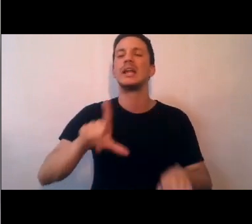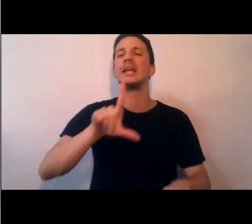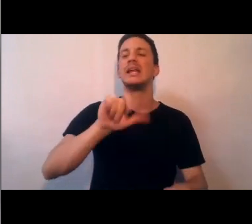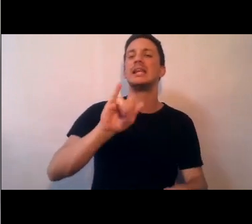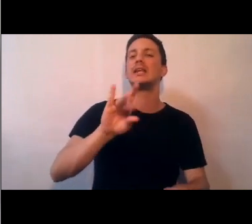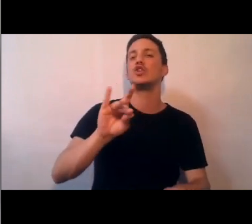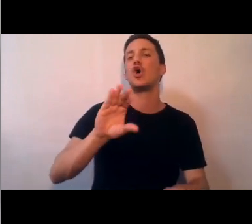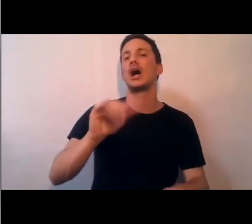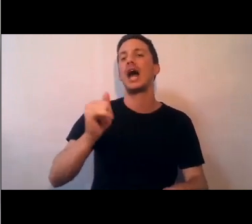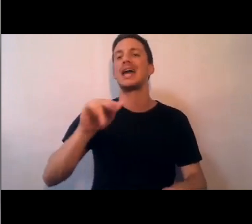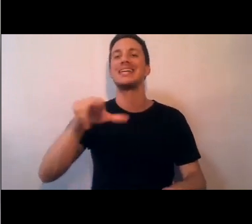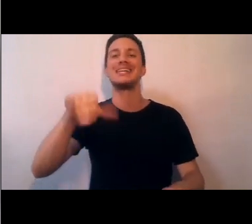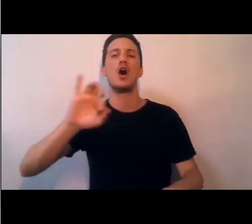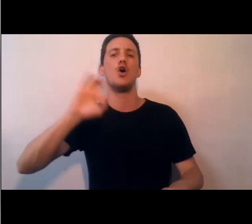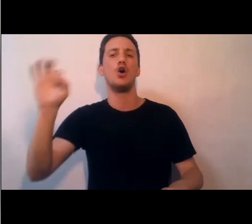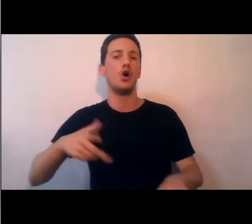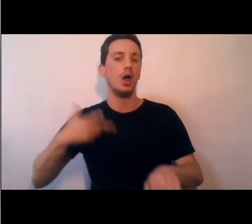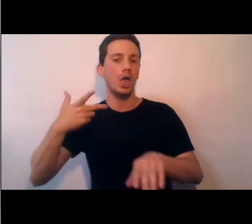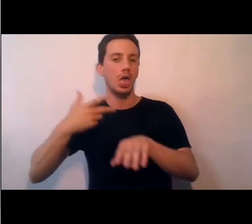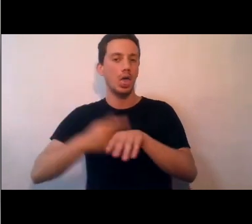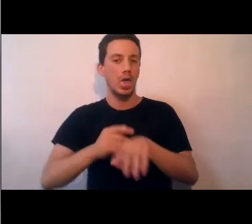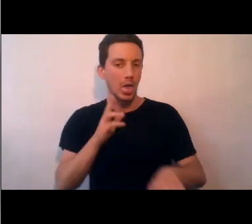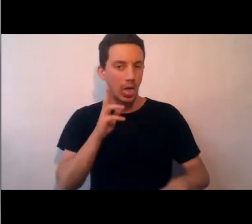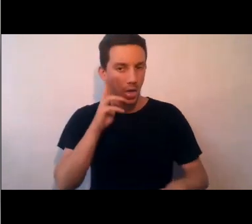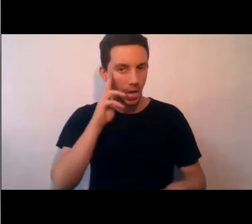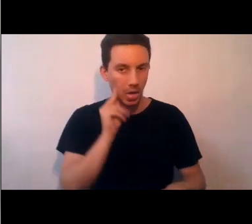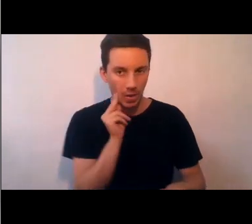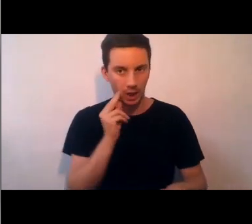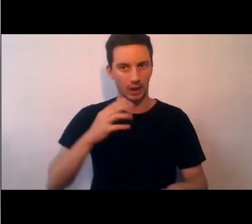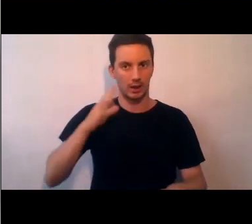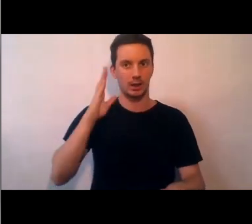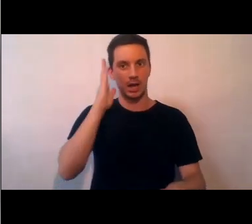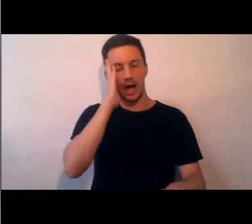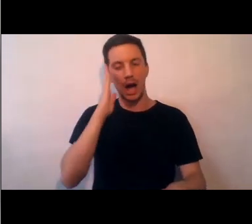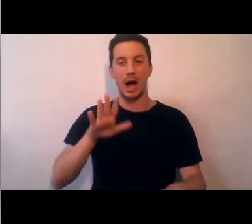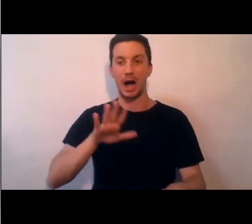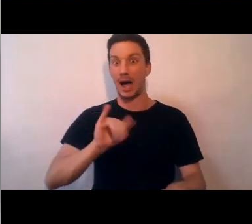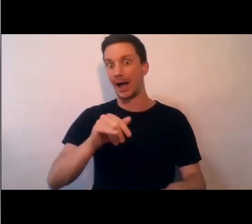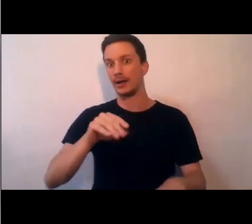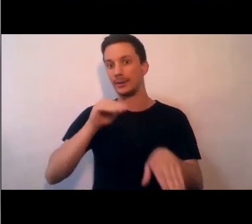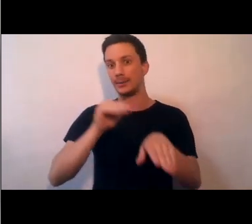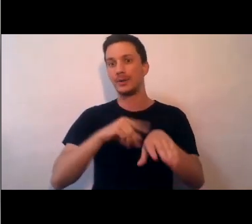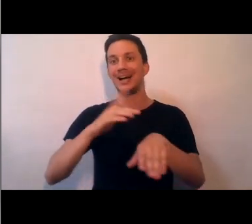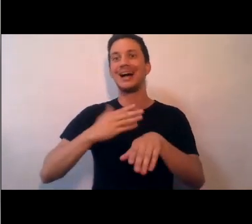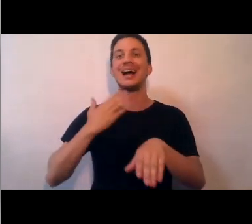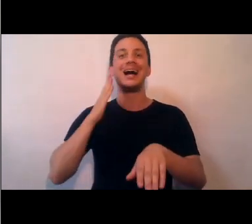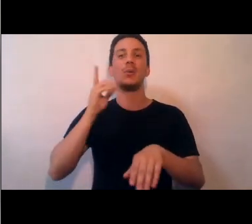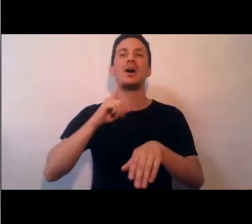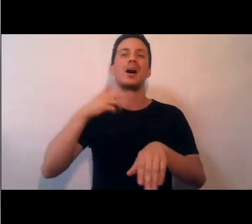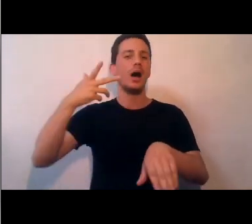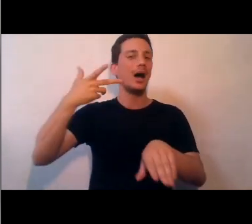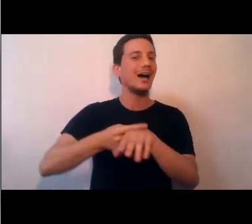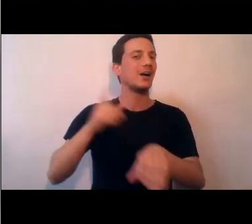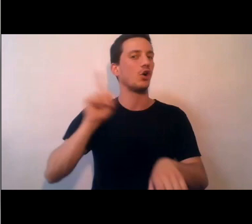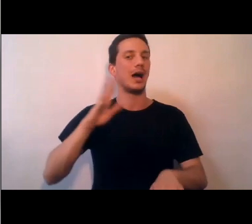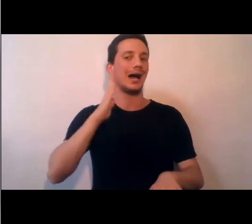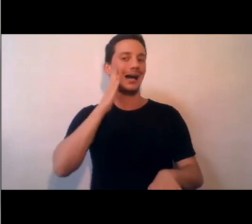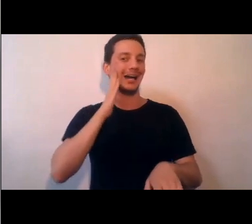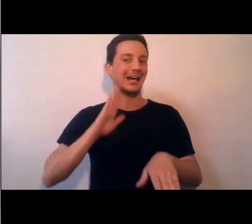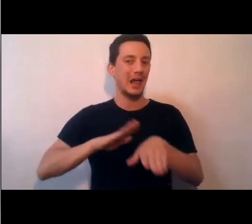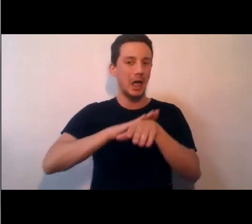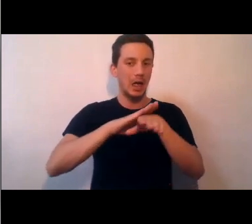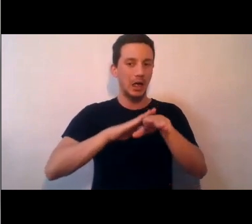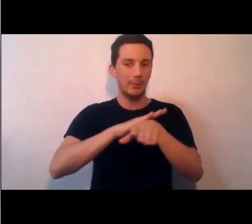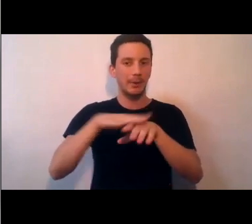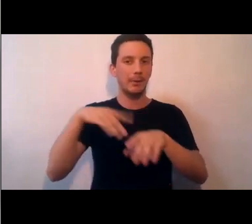lidocaína o otro anestésico tópico, se pone en crema y se envuelve en film transparente y al cabo se deja